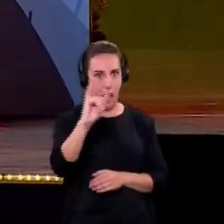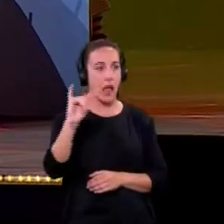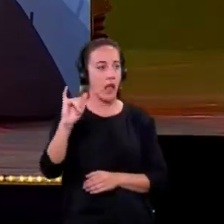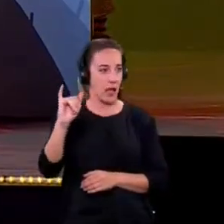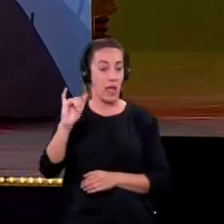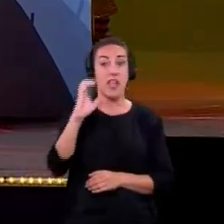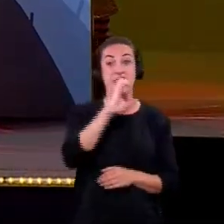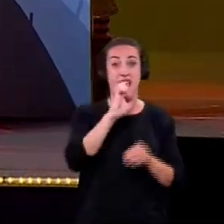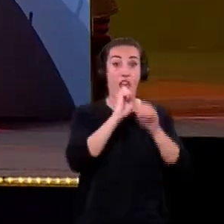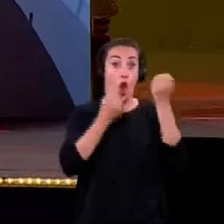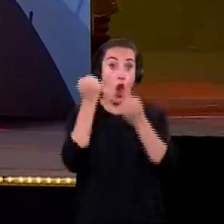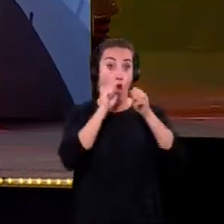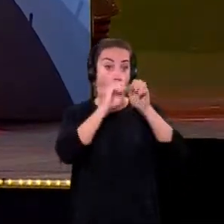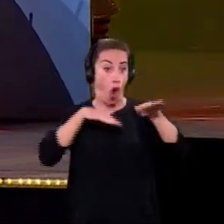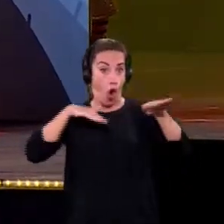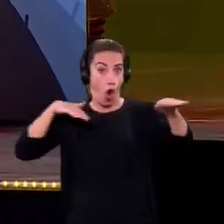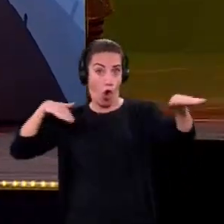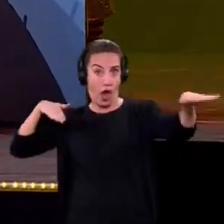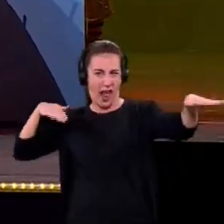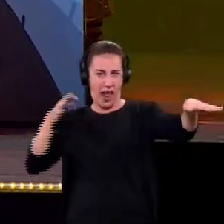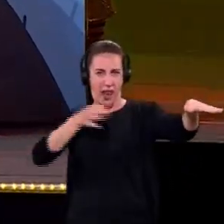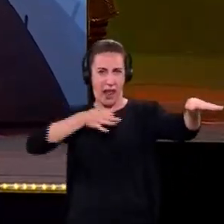Se de colas en la isla,